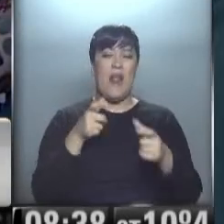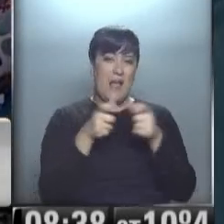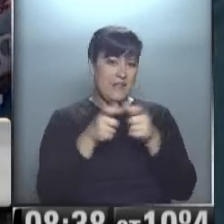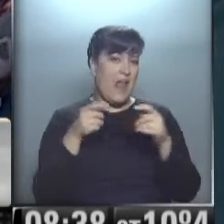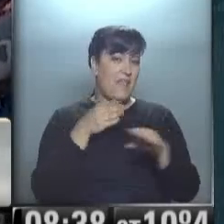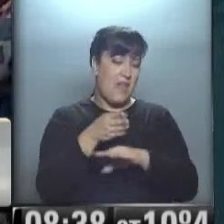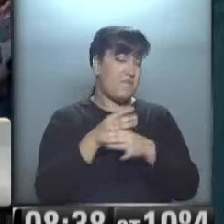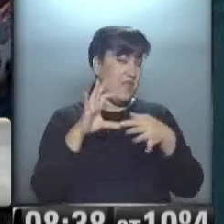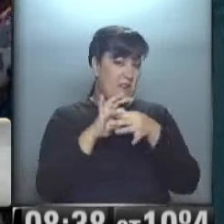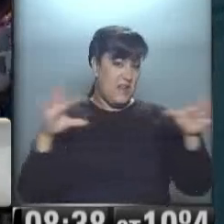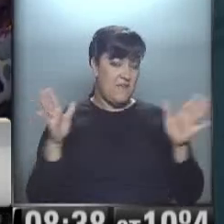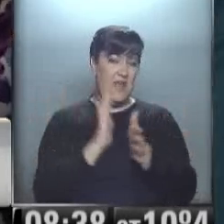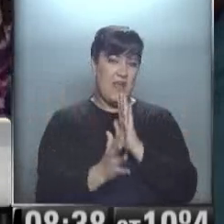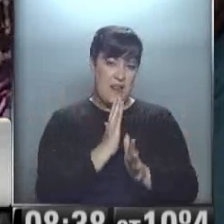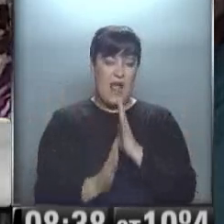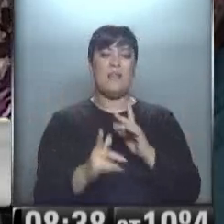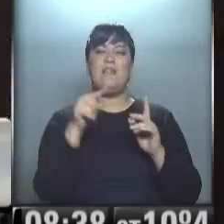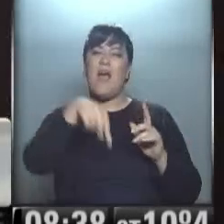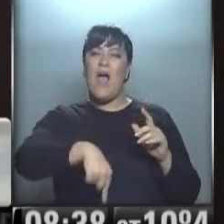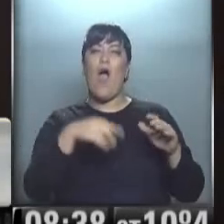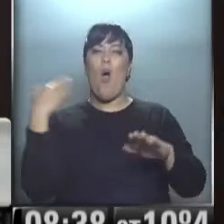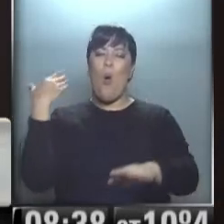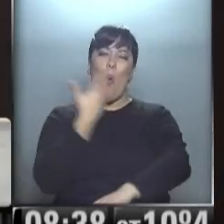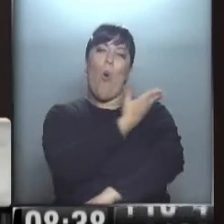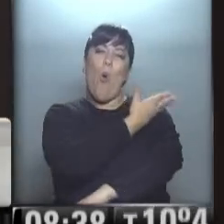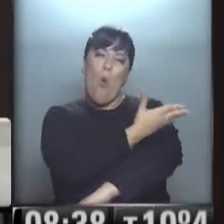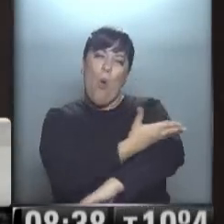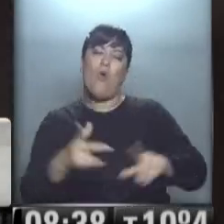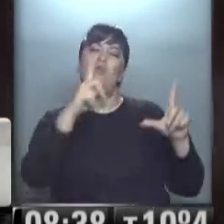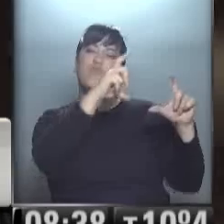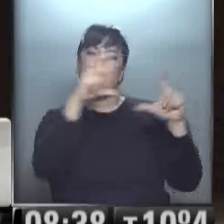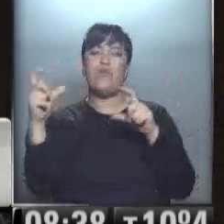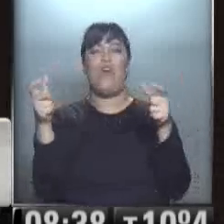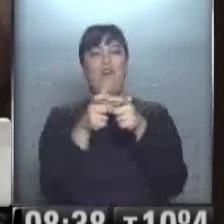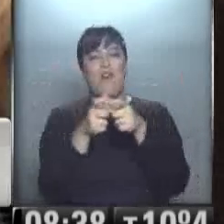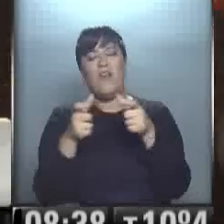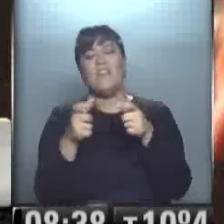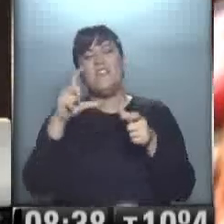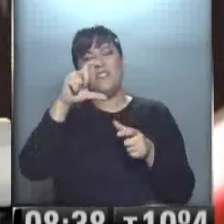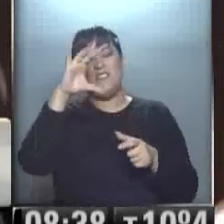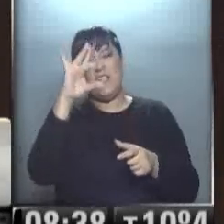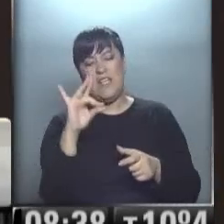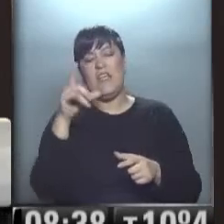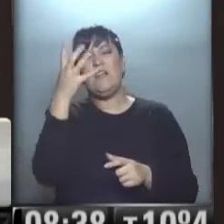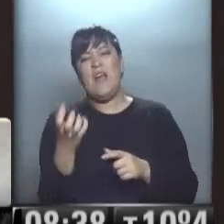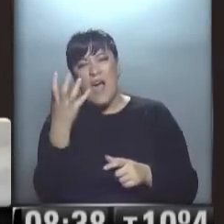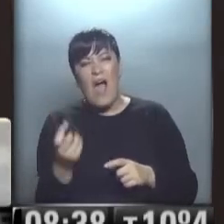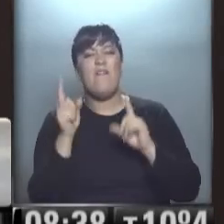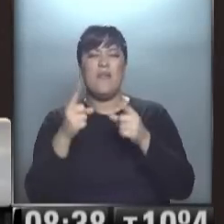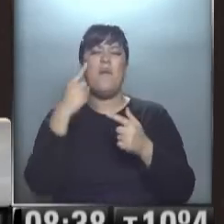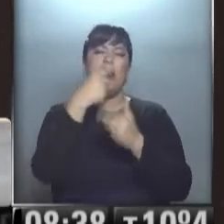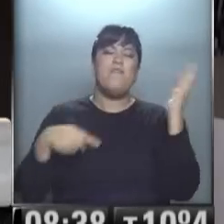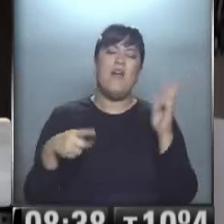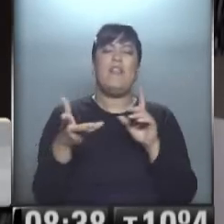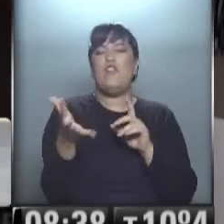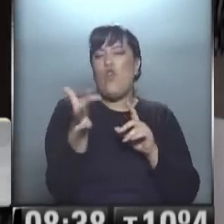20 años han recopilado fotos de shows, de los backstage, de las grabaciones de los discos, de las filmaciones de videoclips, de diferentes momentos también